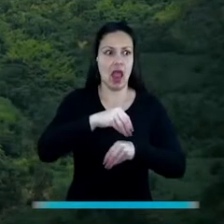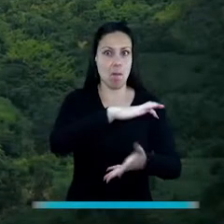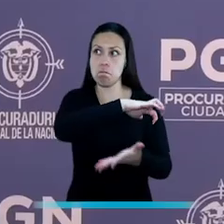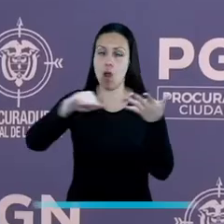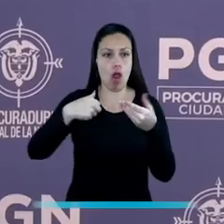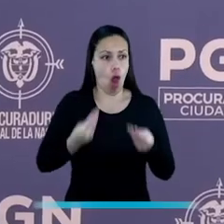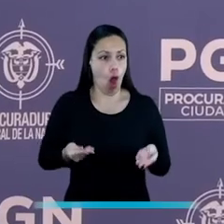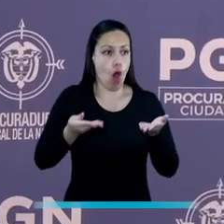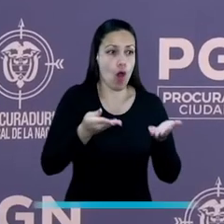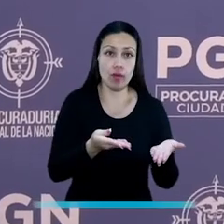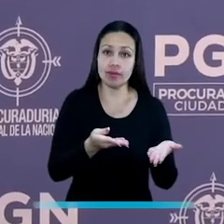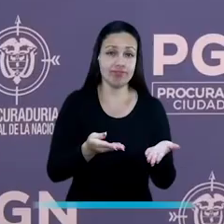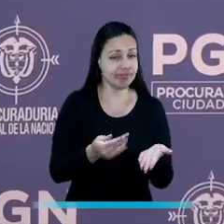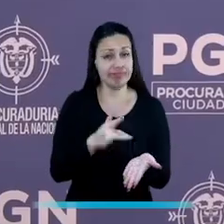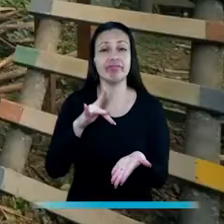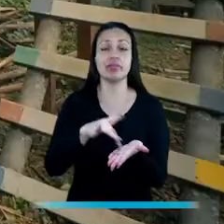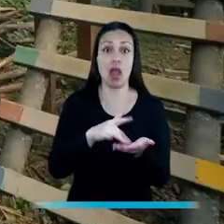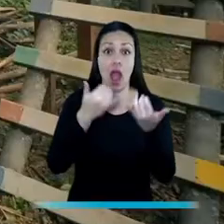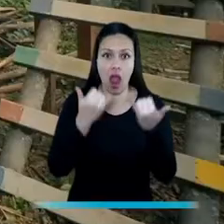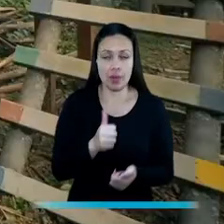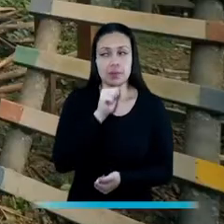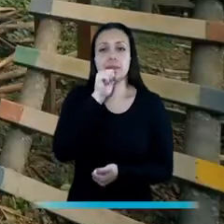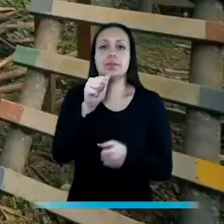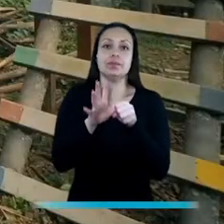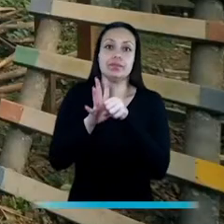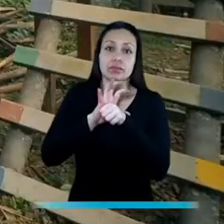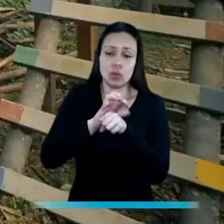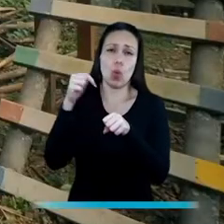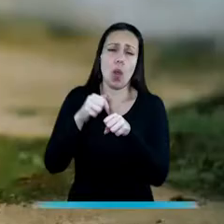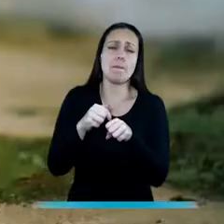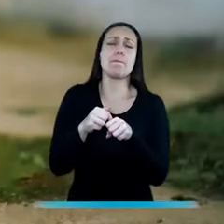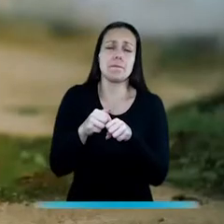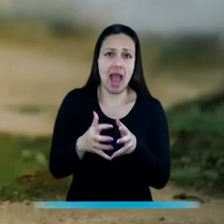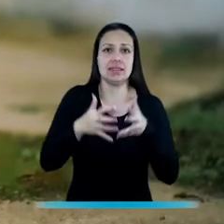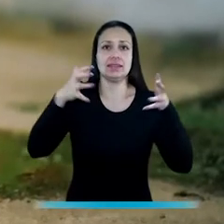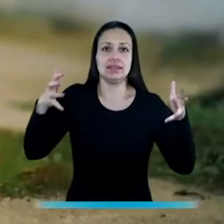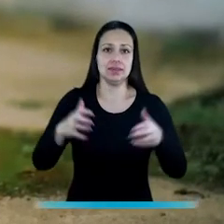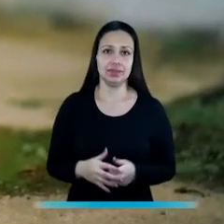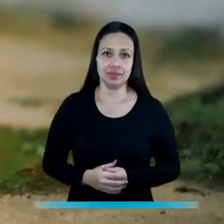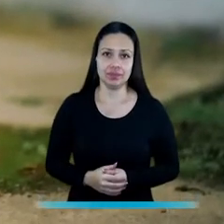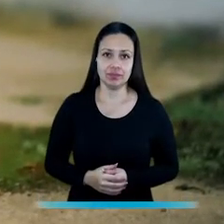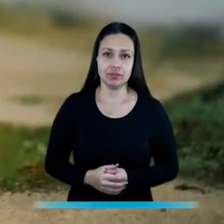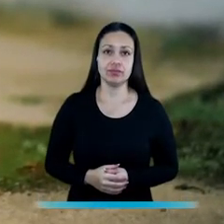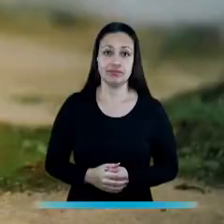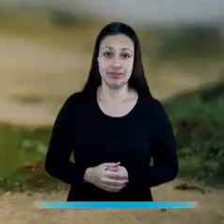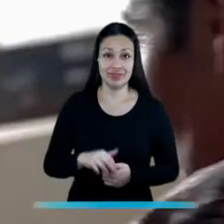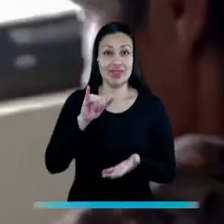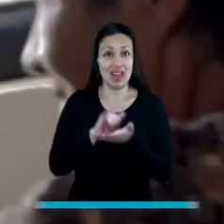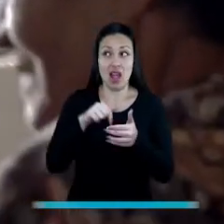han usurpado. Seguimos en deuda porque hoy más que nunca, en plena pandemia, los derechos de las víctimas siguen siendo